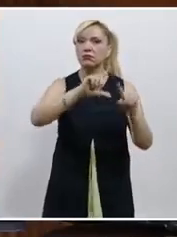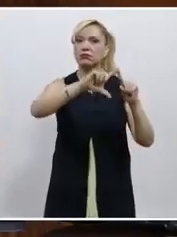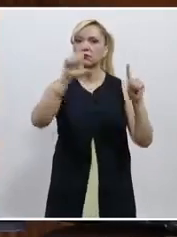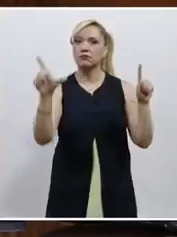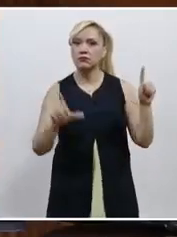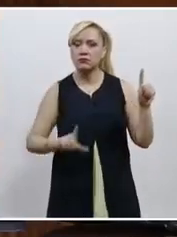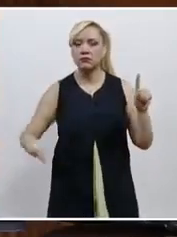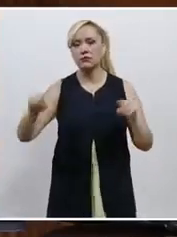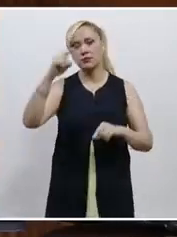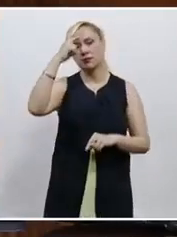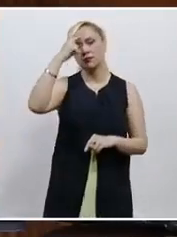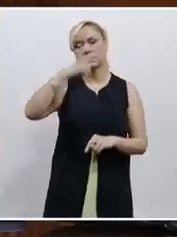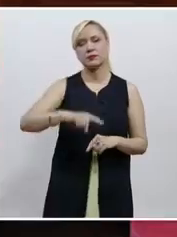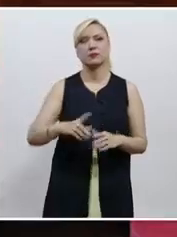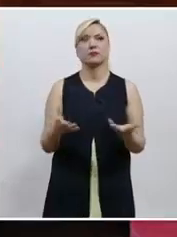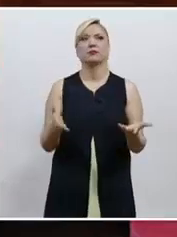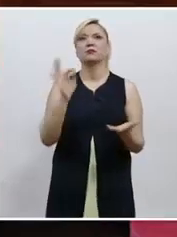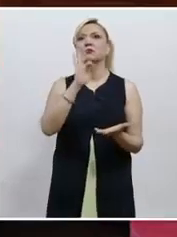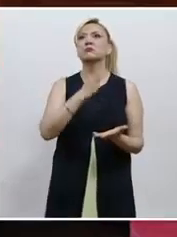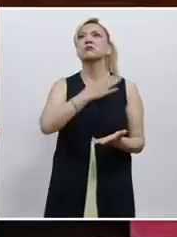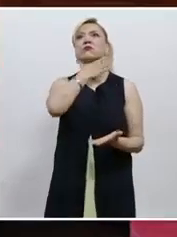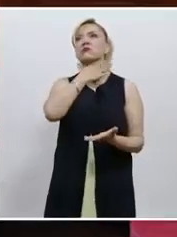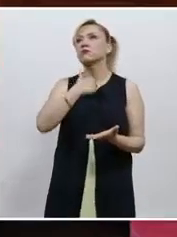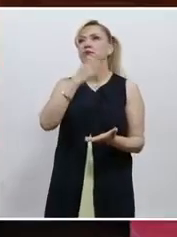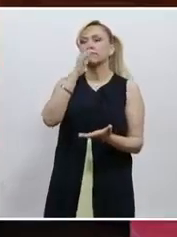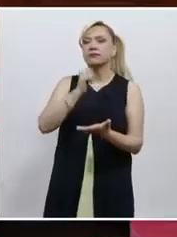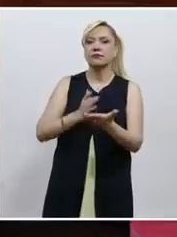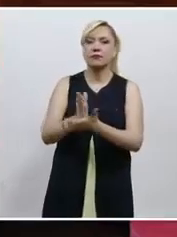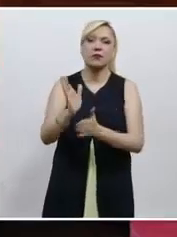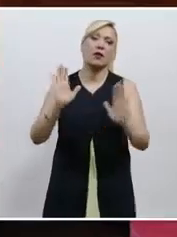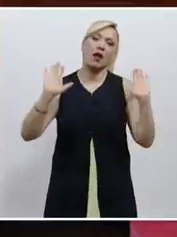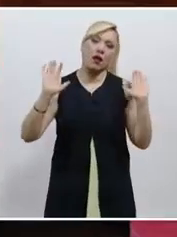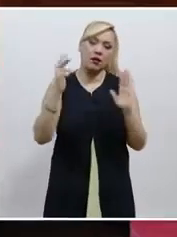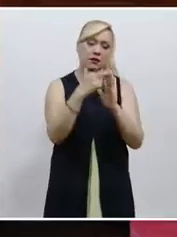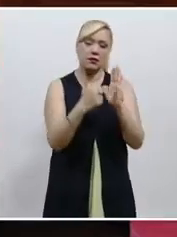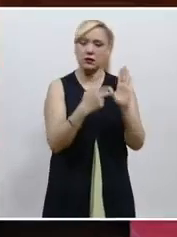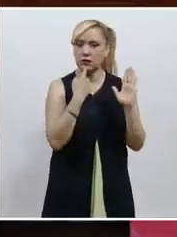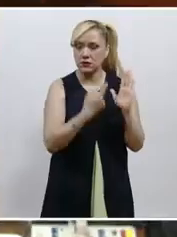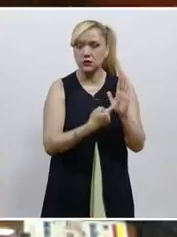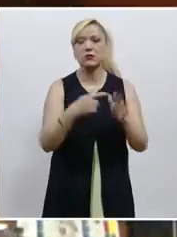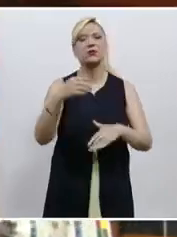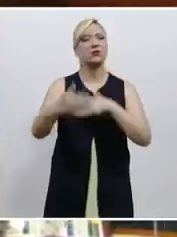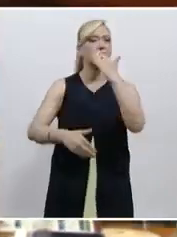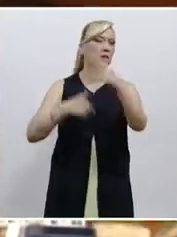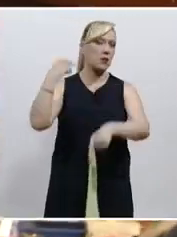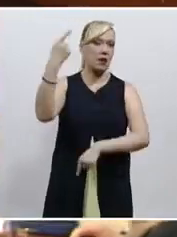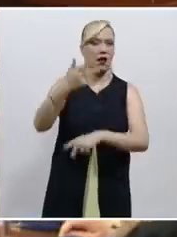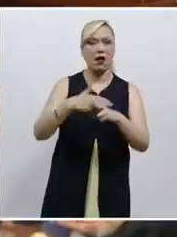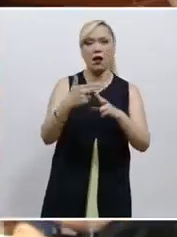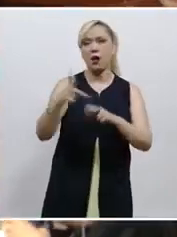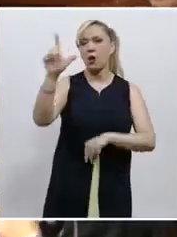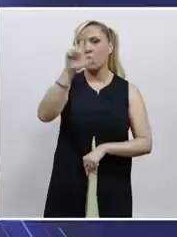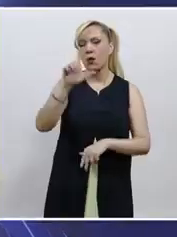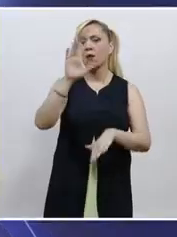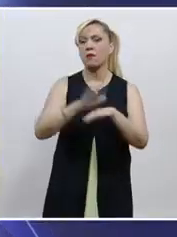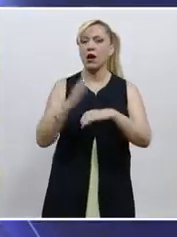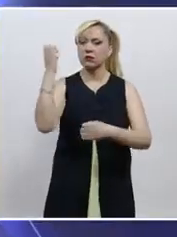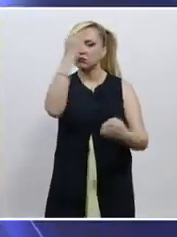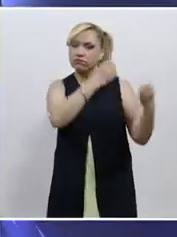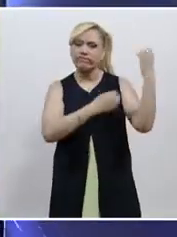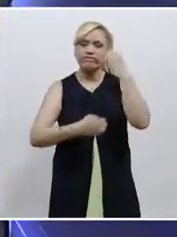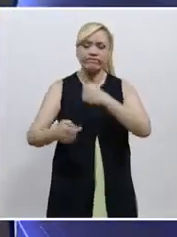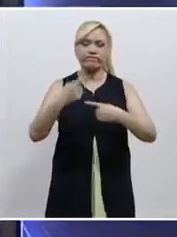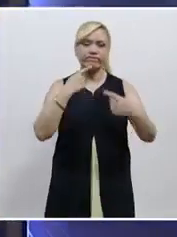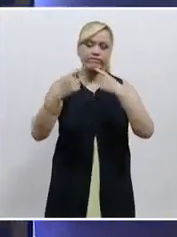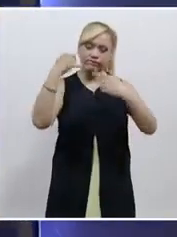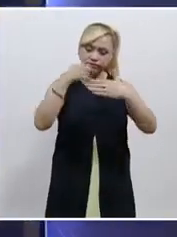que las rebase. El Pleno continuará con el análisis de este asunto en su próxima sesión.